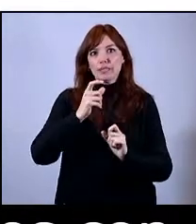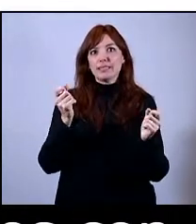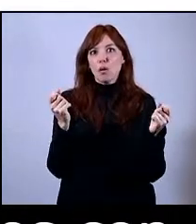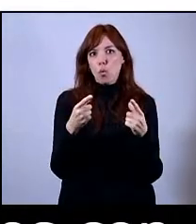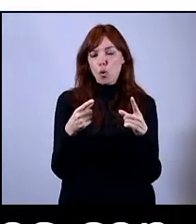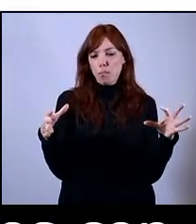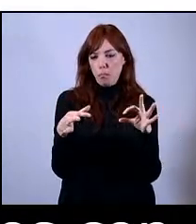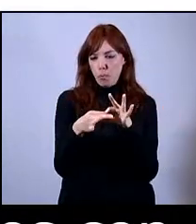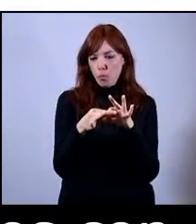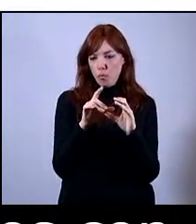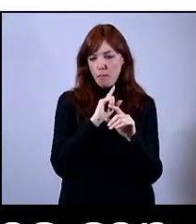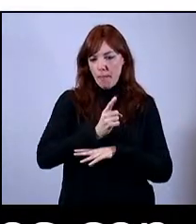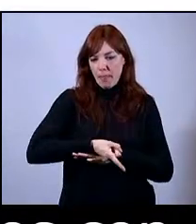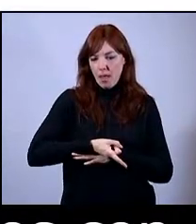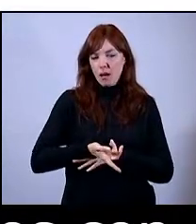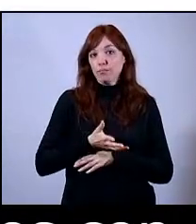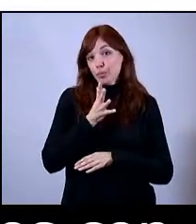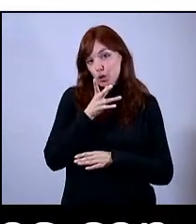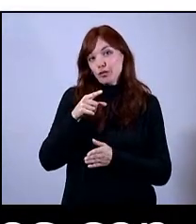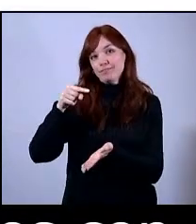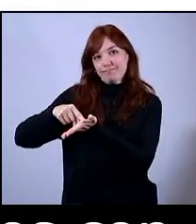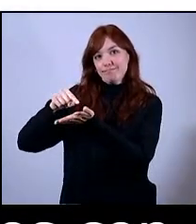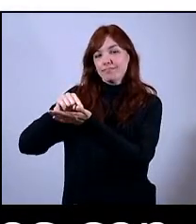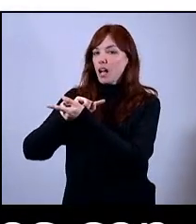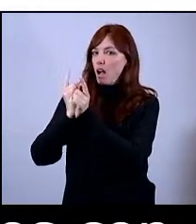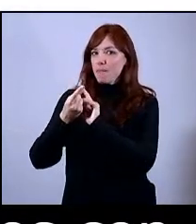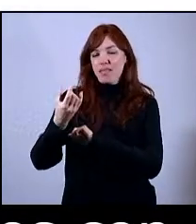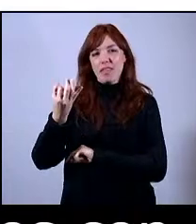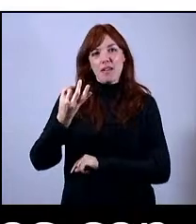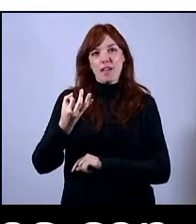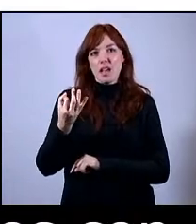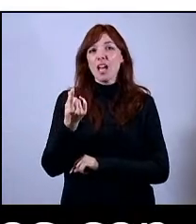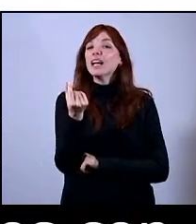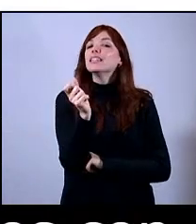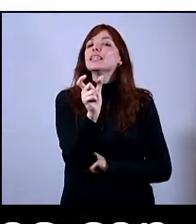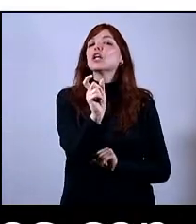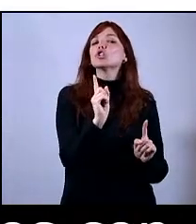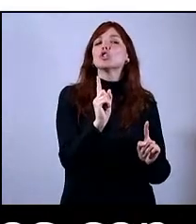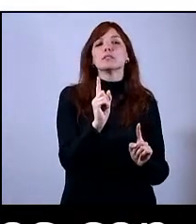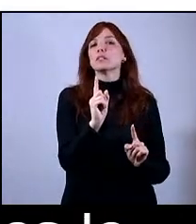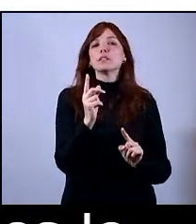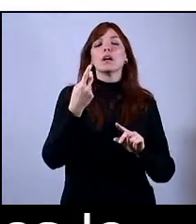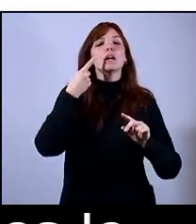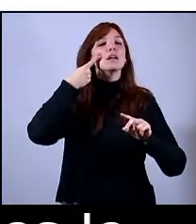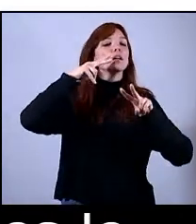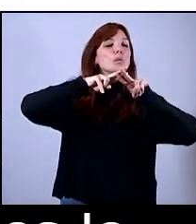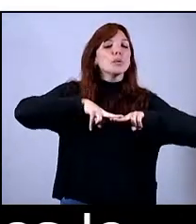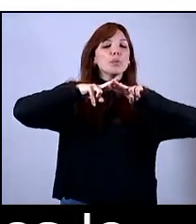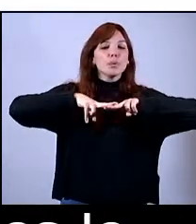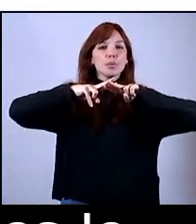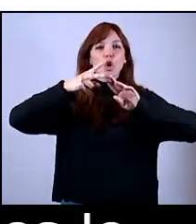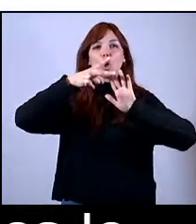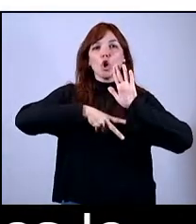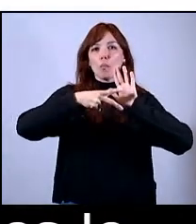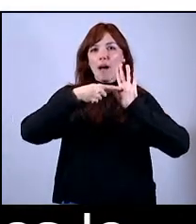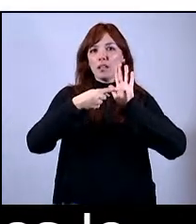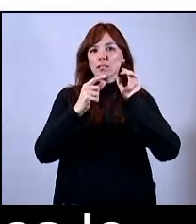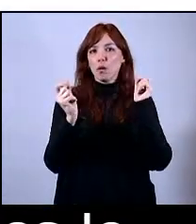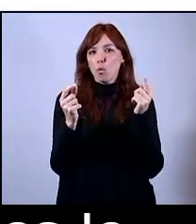Pues claro que sí, eso es lo que estamos exigiendo. Eso, no solo el dinero, sino una revisión de las normas de los